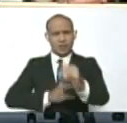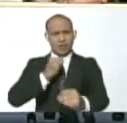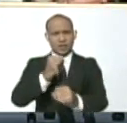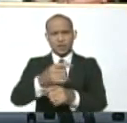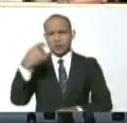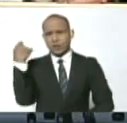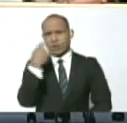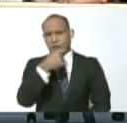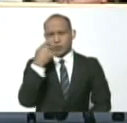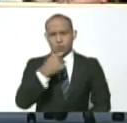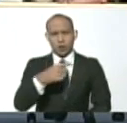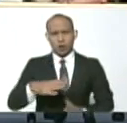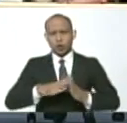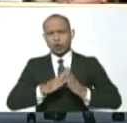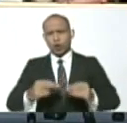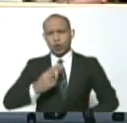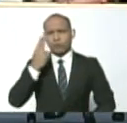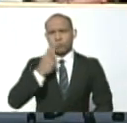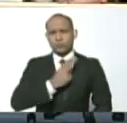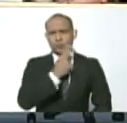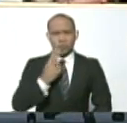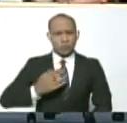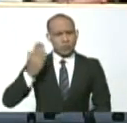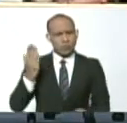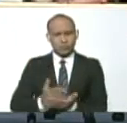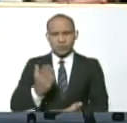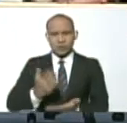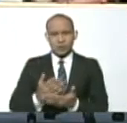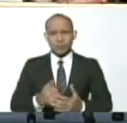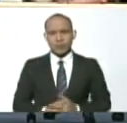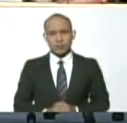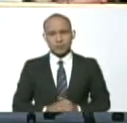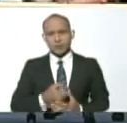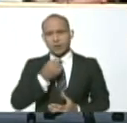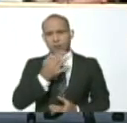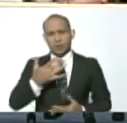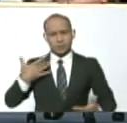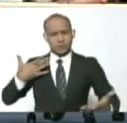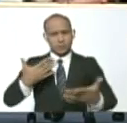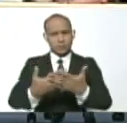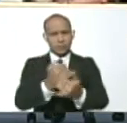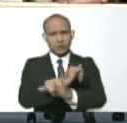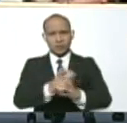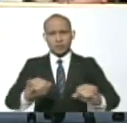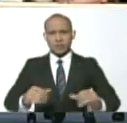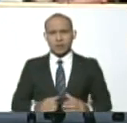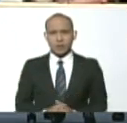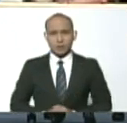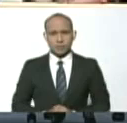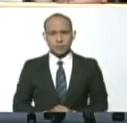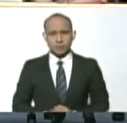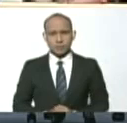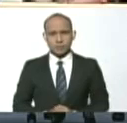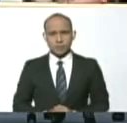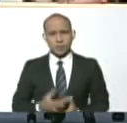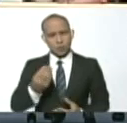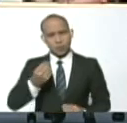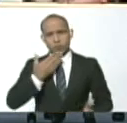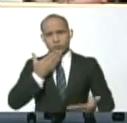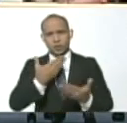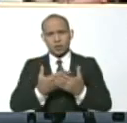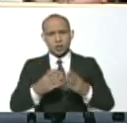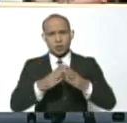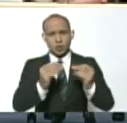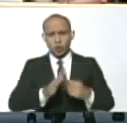comprometido comprometidos como siempre bueno ya estamos llegando al final le agradezco a todos